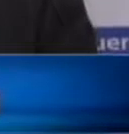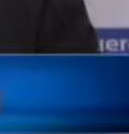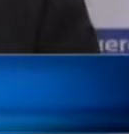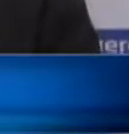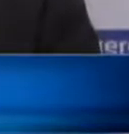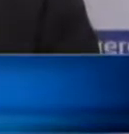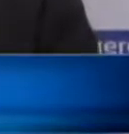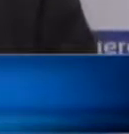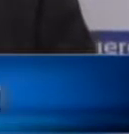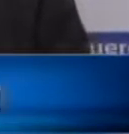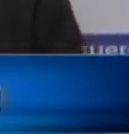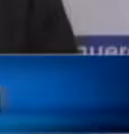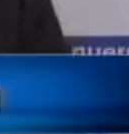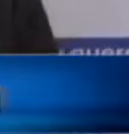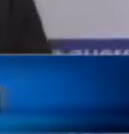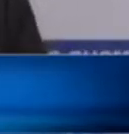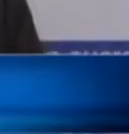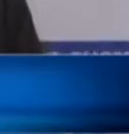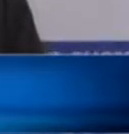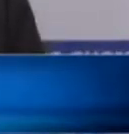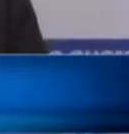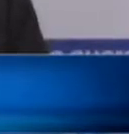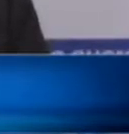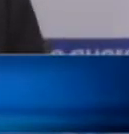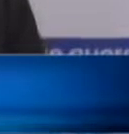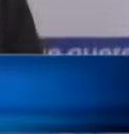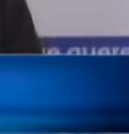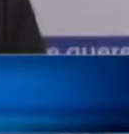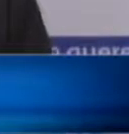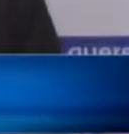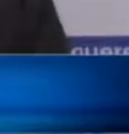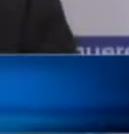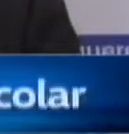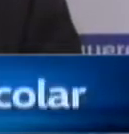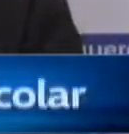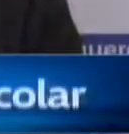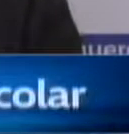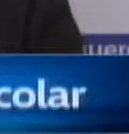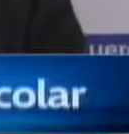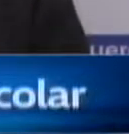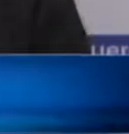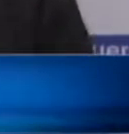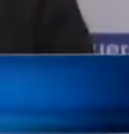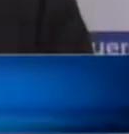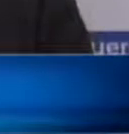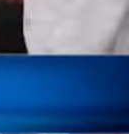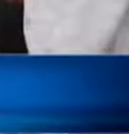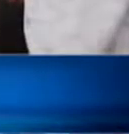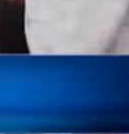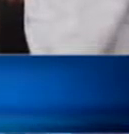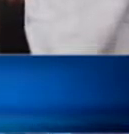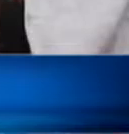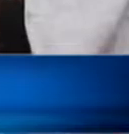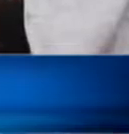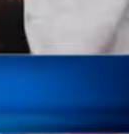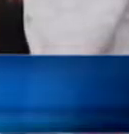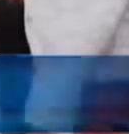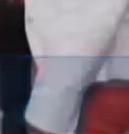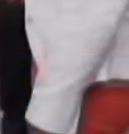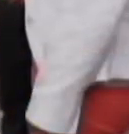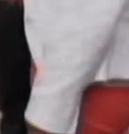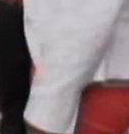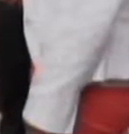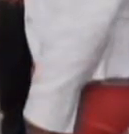para que se realice un examen especial sobre el proyecto del tranvía, básicamente. También dispone a la